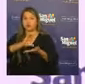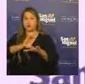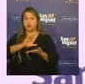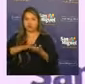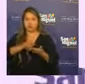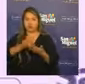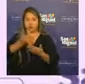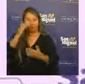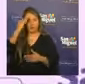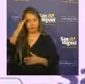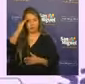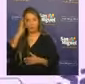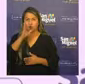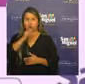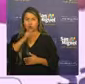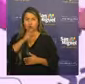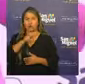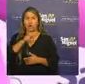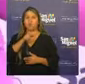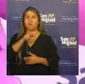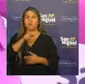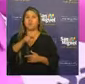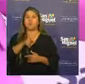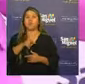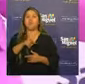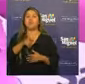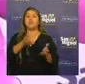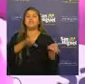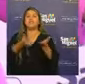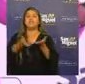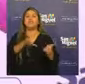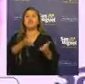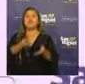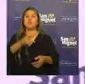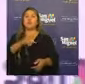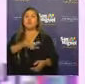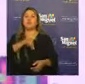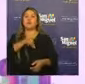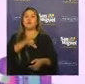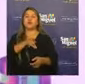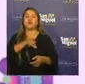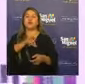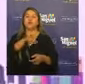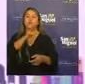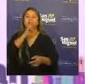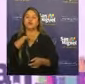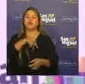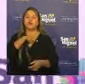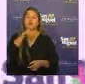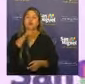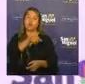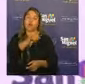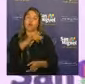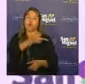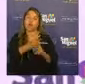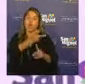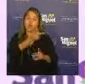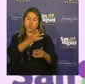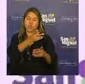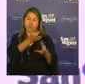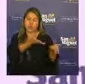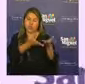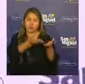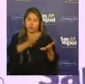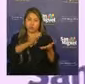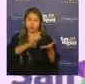mental. El centro de salud mental depende del Servicio Metropolitano de Salud Sur. Esperamos que podamos tenerlo en el largo